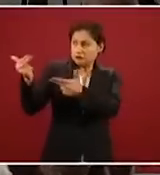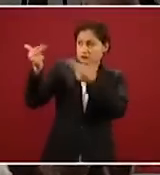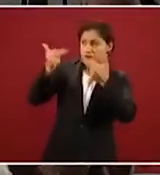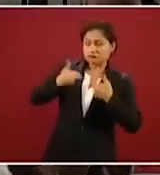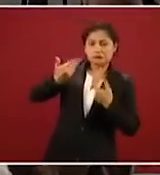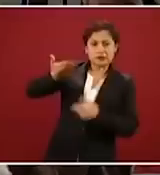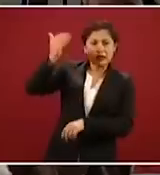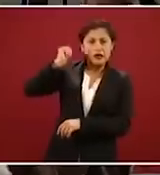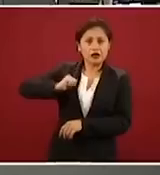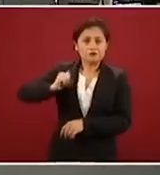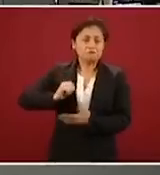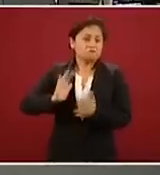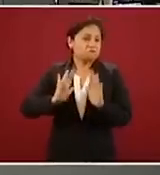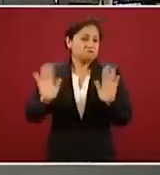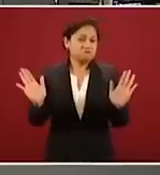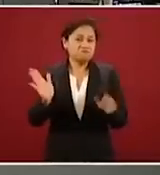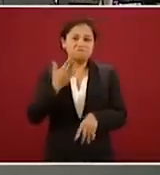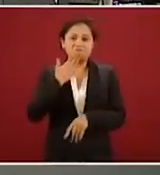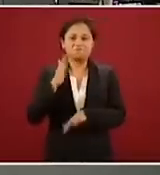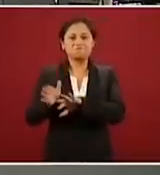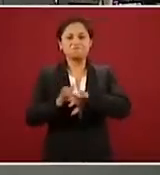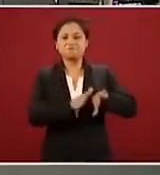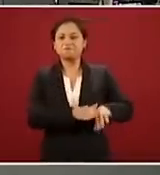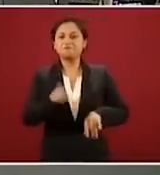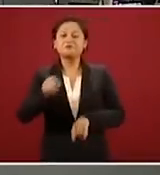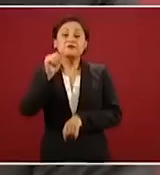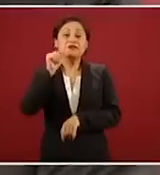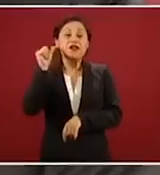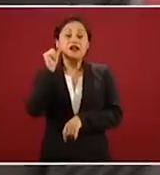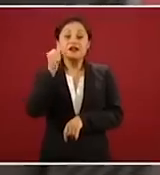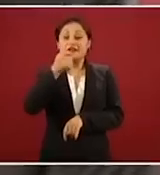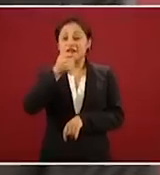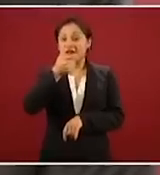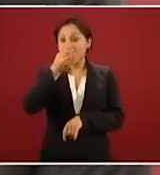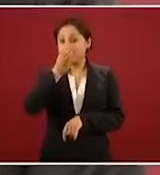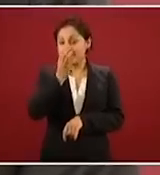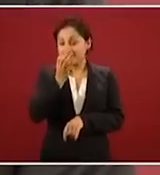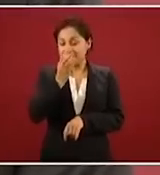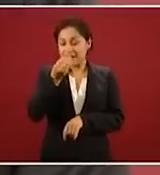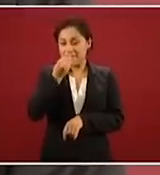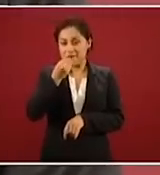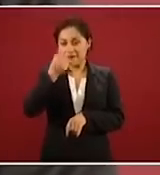la cena, además los tamales de chipilín,